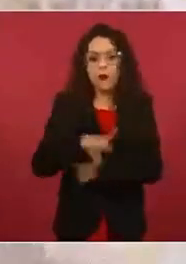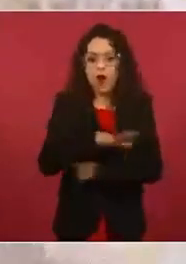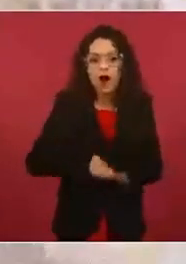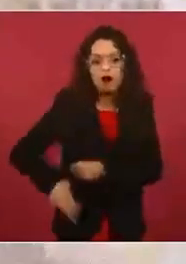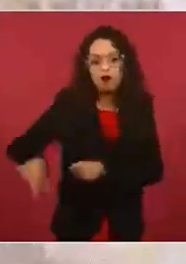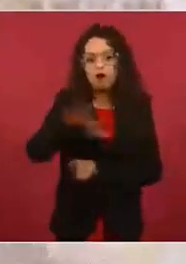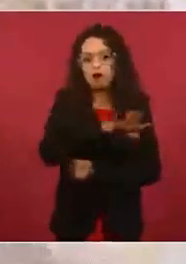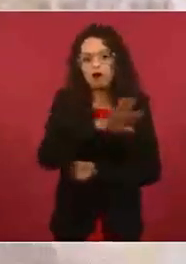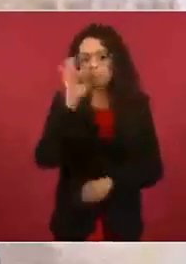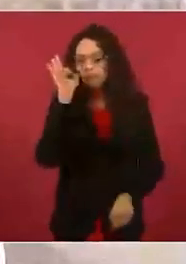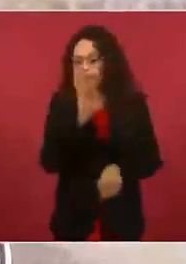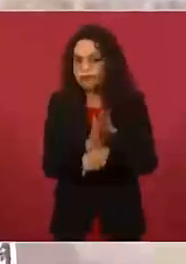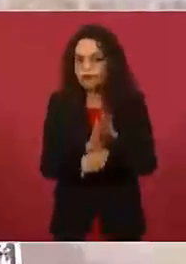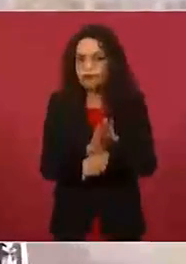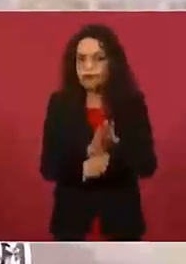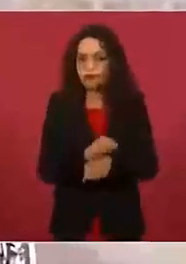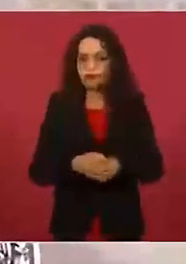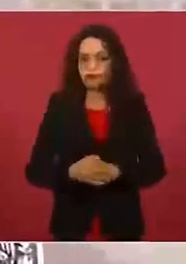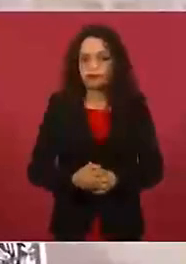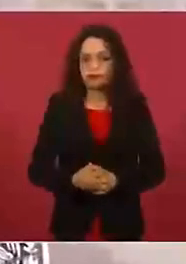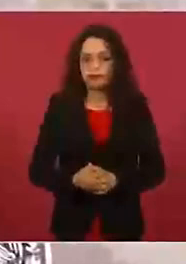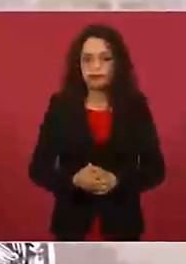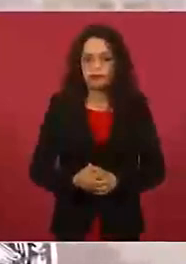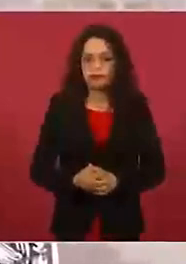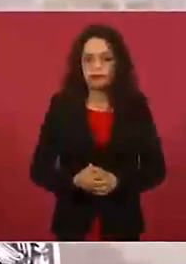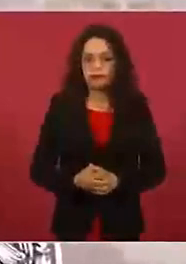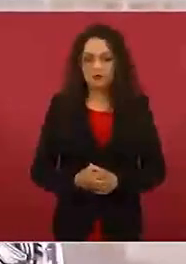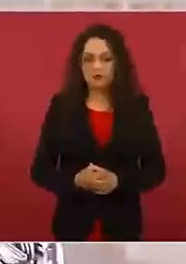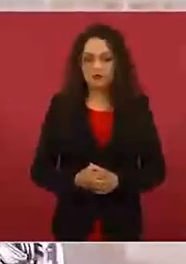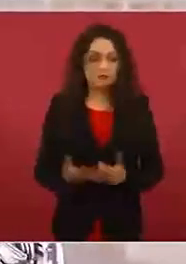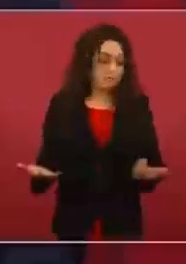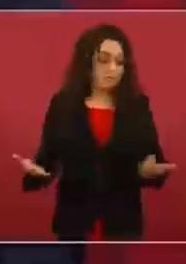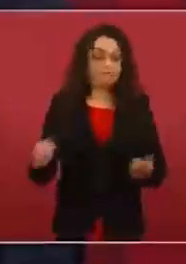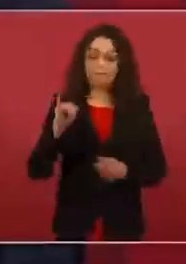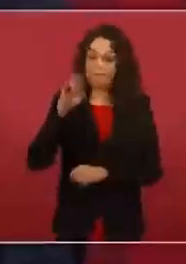Entonces, era de verdad